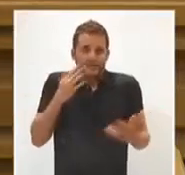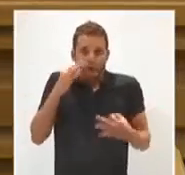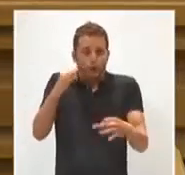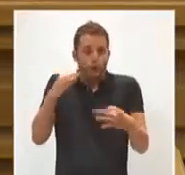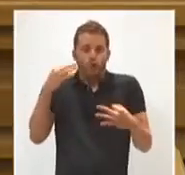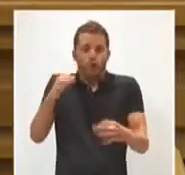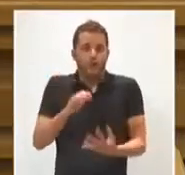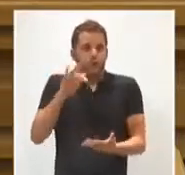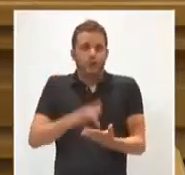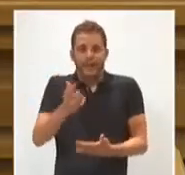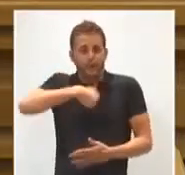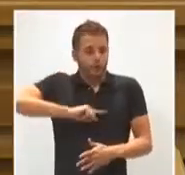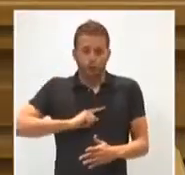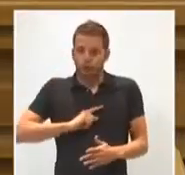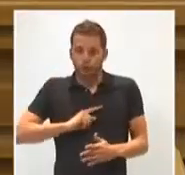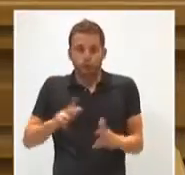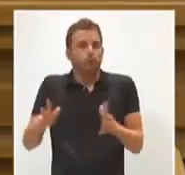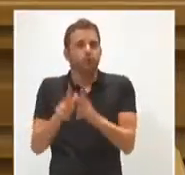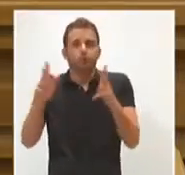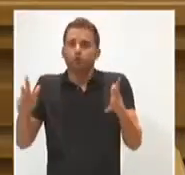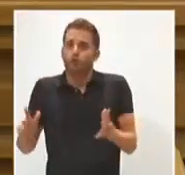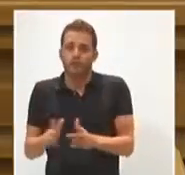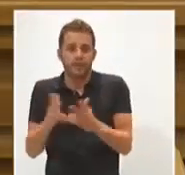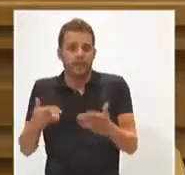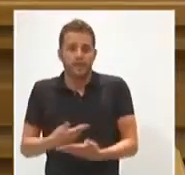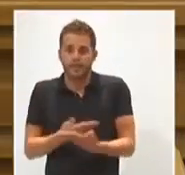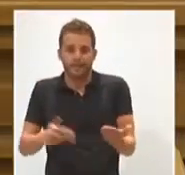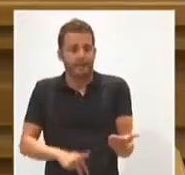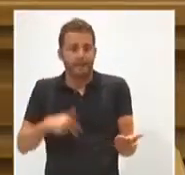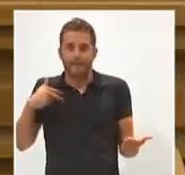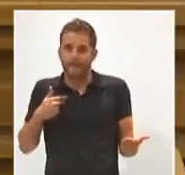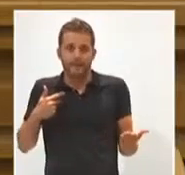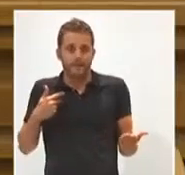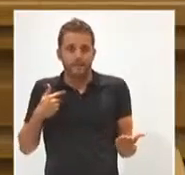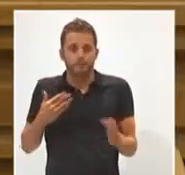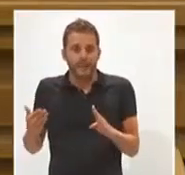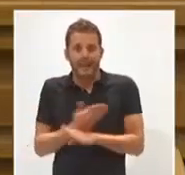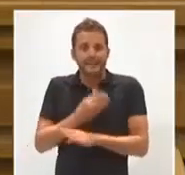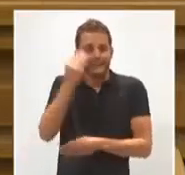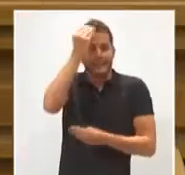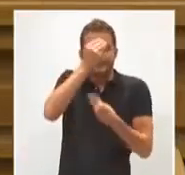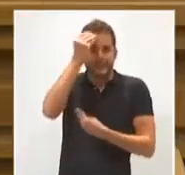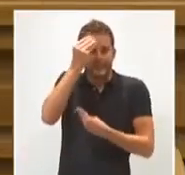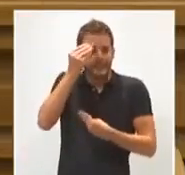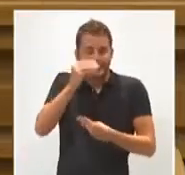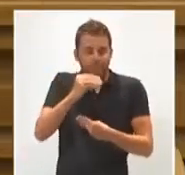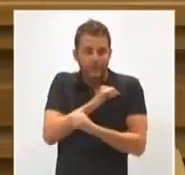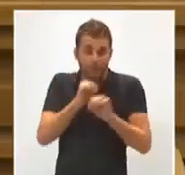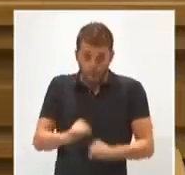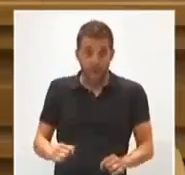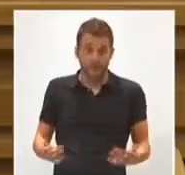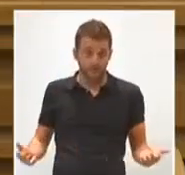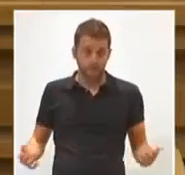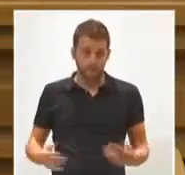cabía en la cabeza a la sociedad y dental a todos no nos cabía que pudiera pasar una cosa de esta dimensión incluso